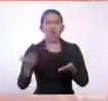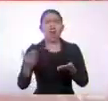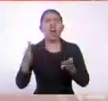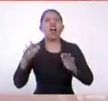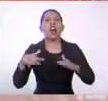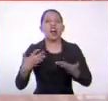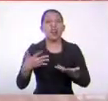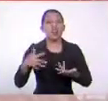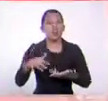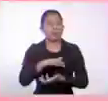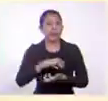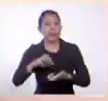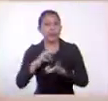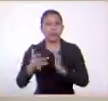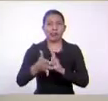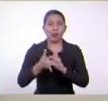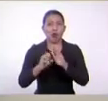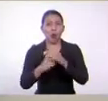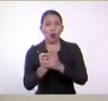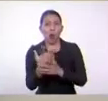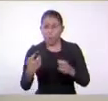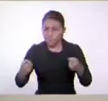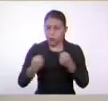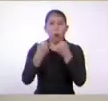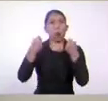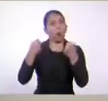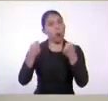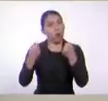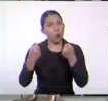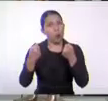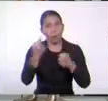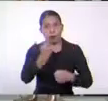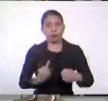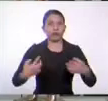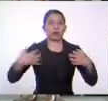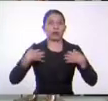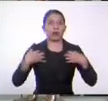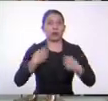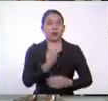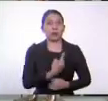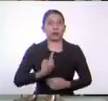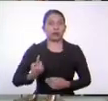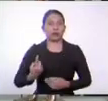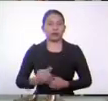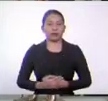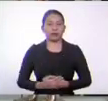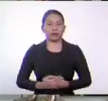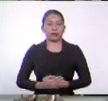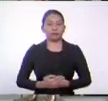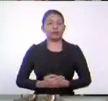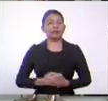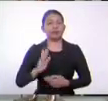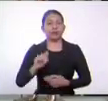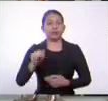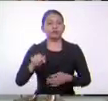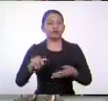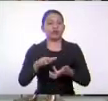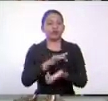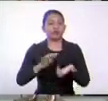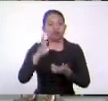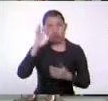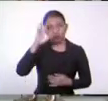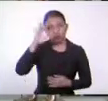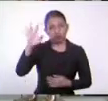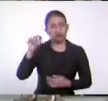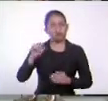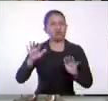la ciencia y la tecnología en la vida de los seres humanos. En este sentido, la ciencia ficción